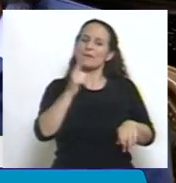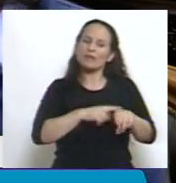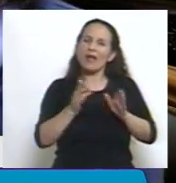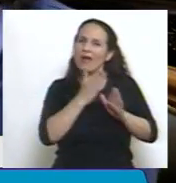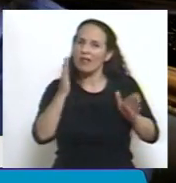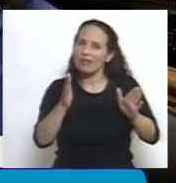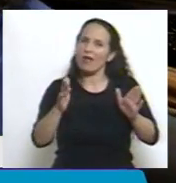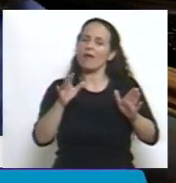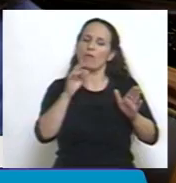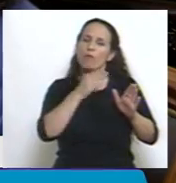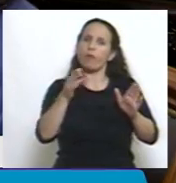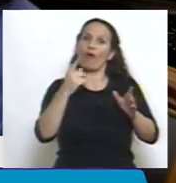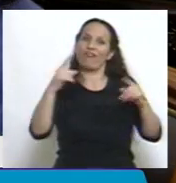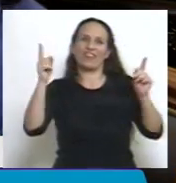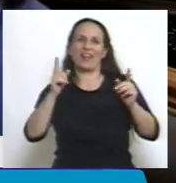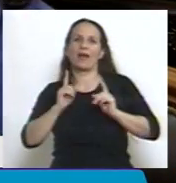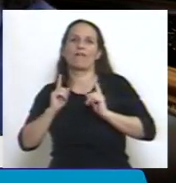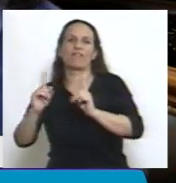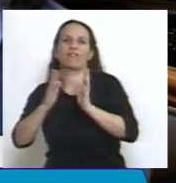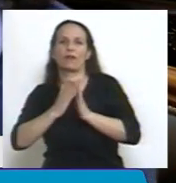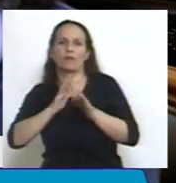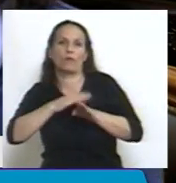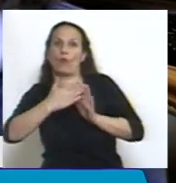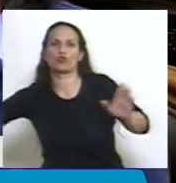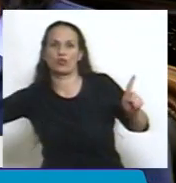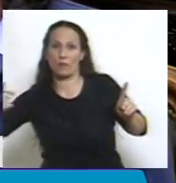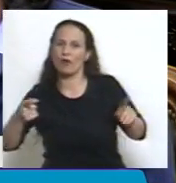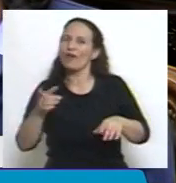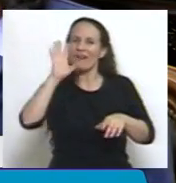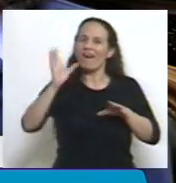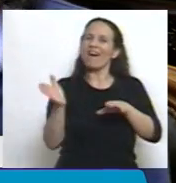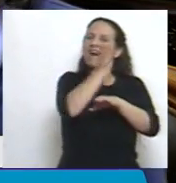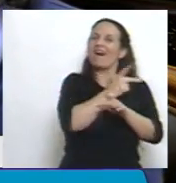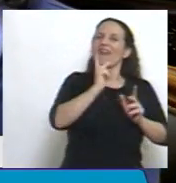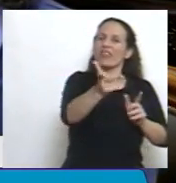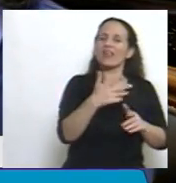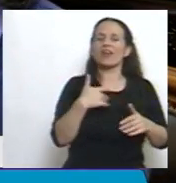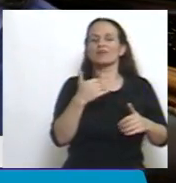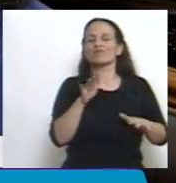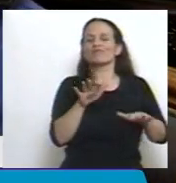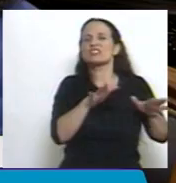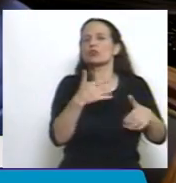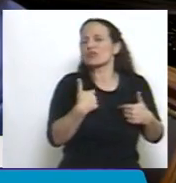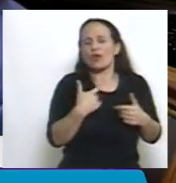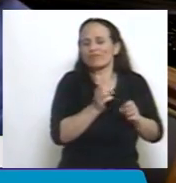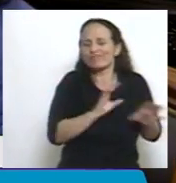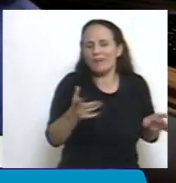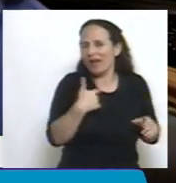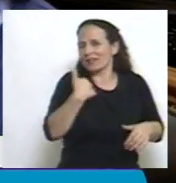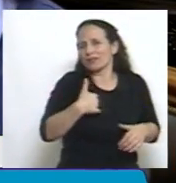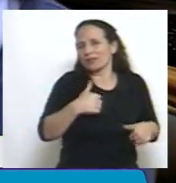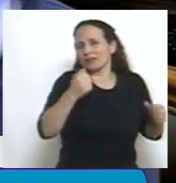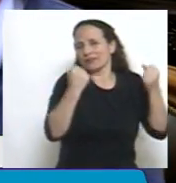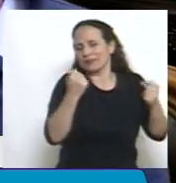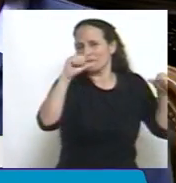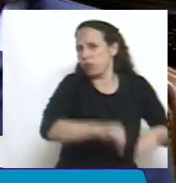lo que es permanente. Argentina tuvo esta depresión económica que mencioné, en la que sufrimos una caída de 20 puntos del producto, y hasta el